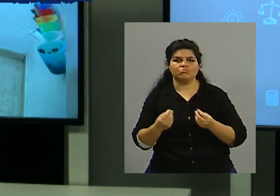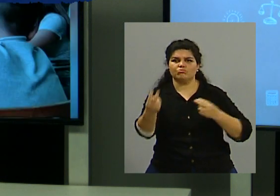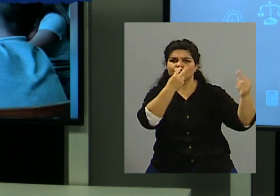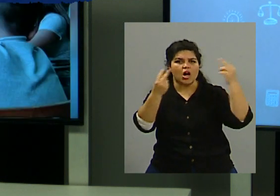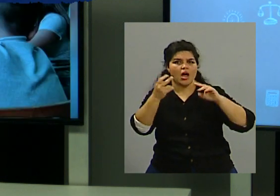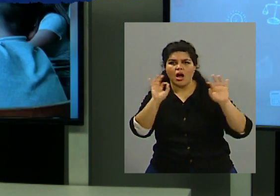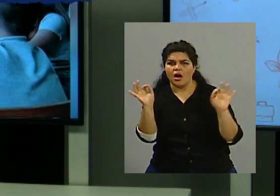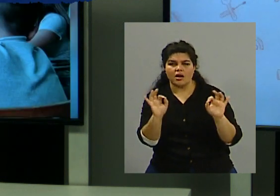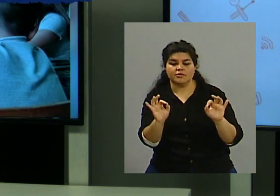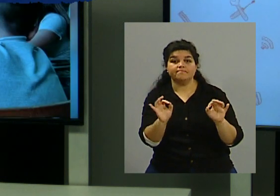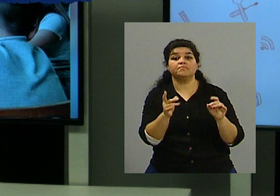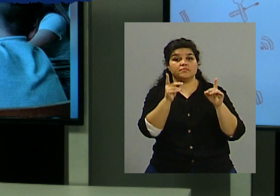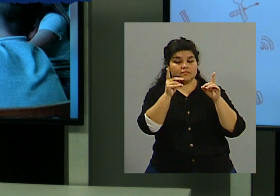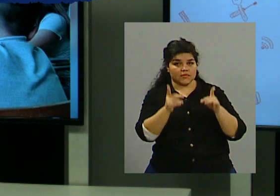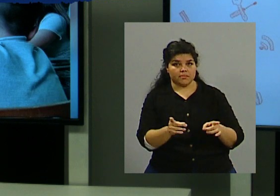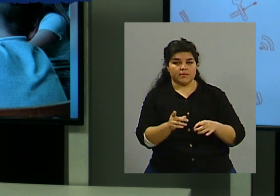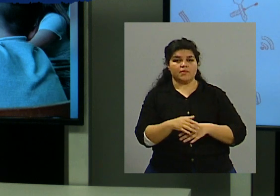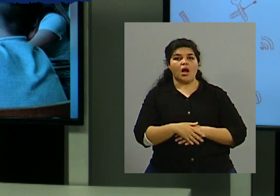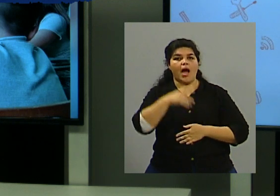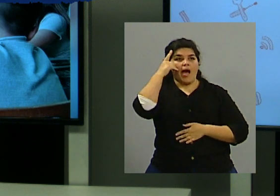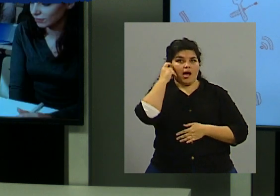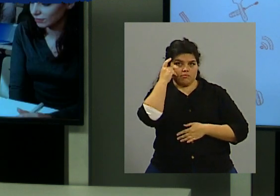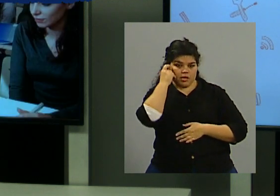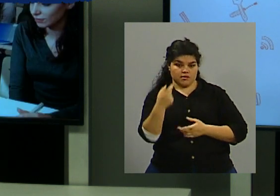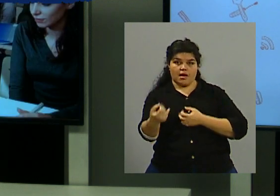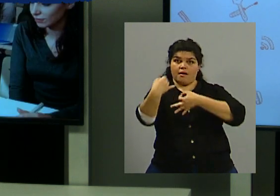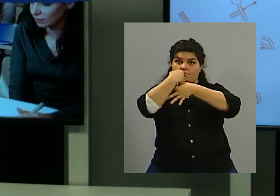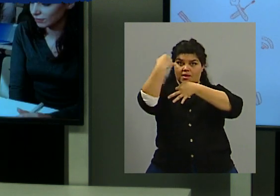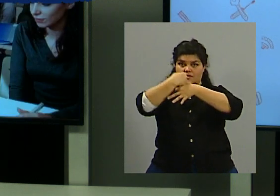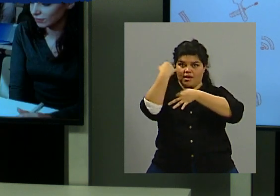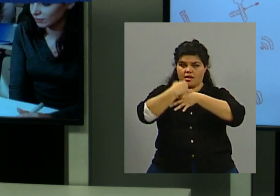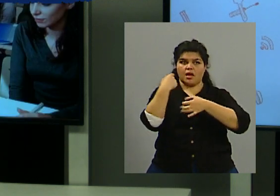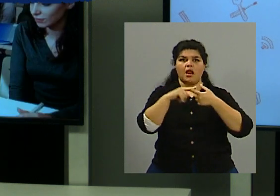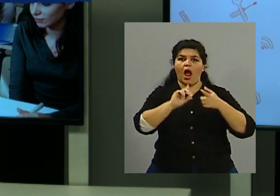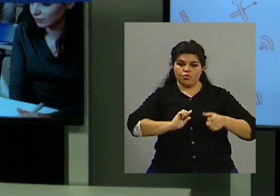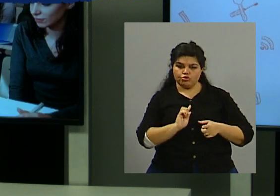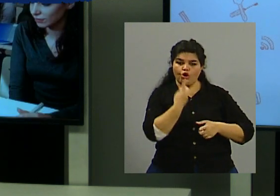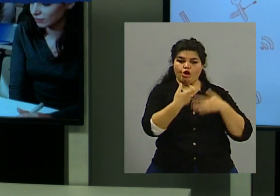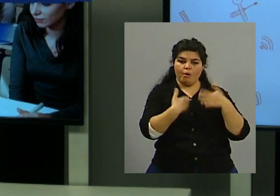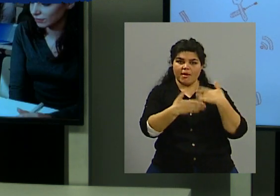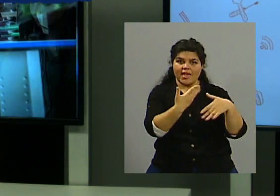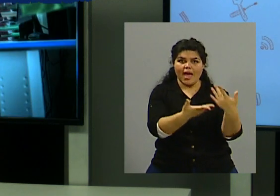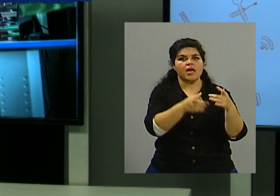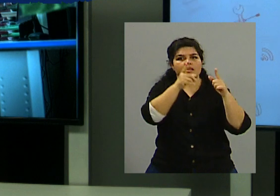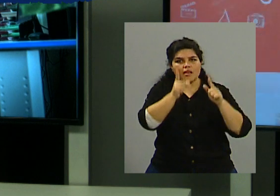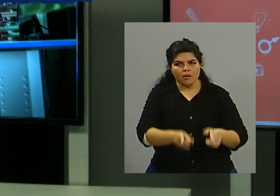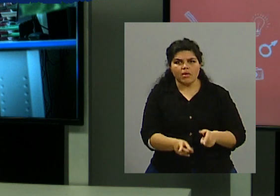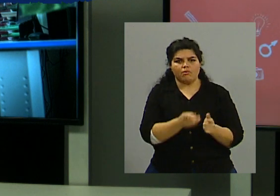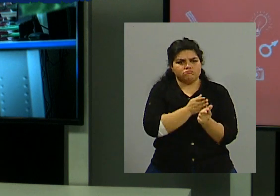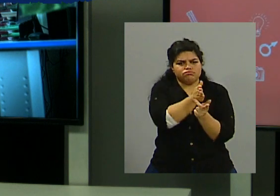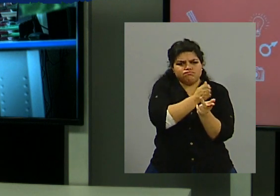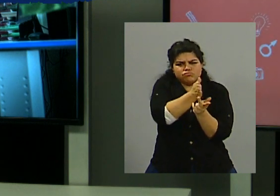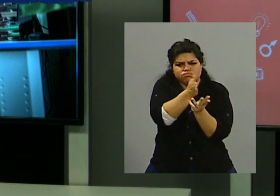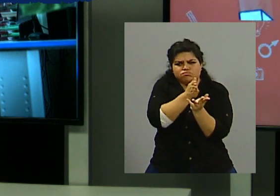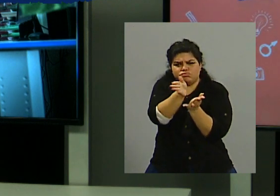sea logre la autonomía y cuestiones muy significantes de un montón de materias.